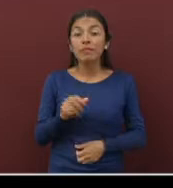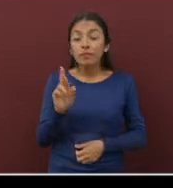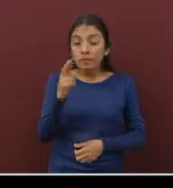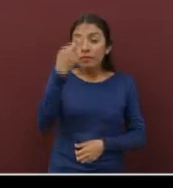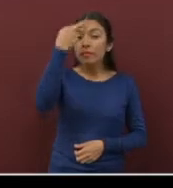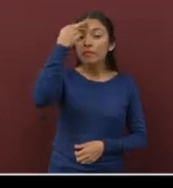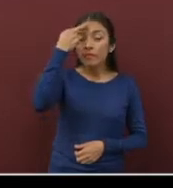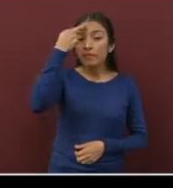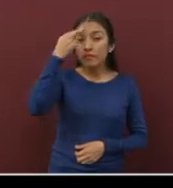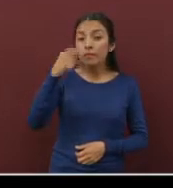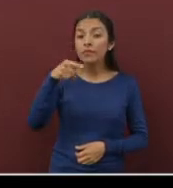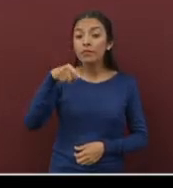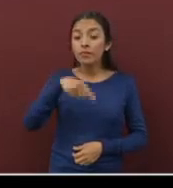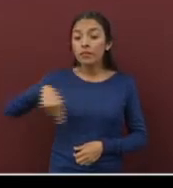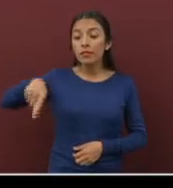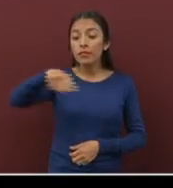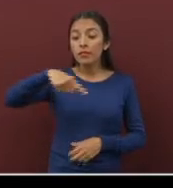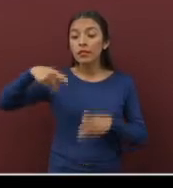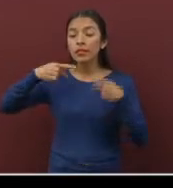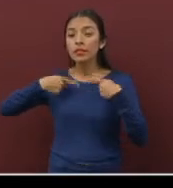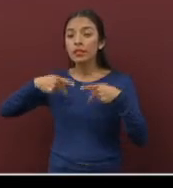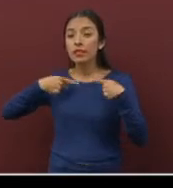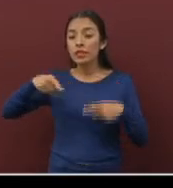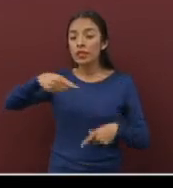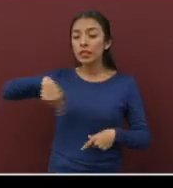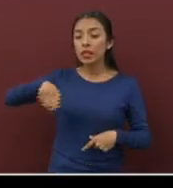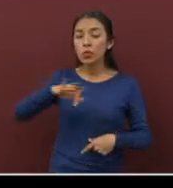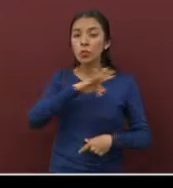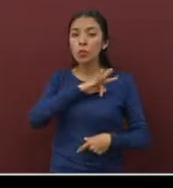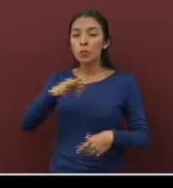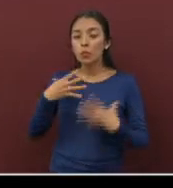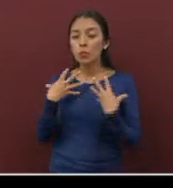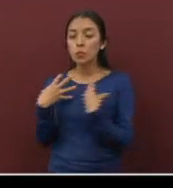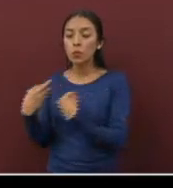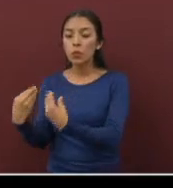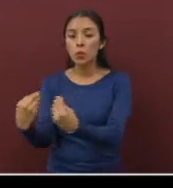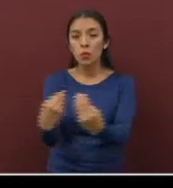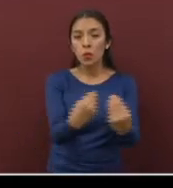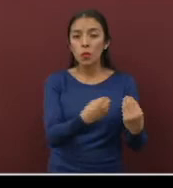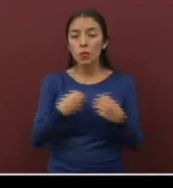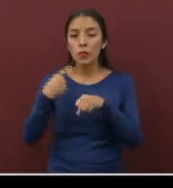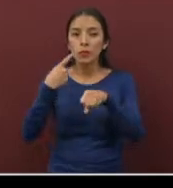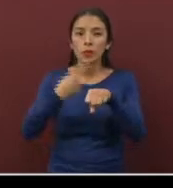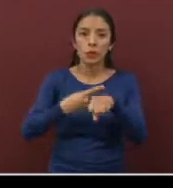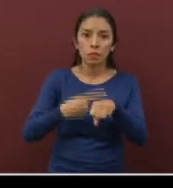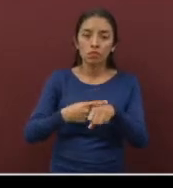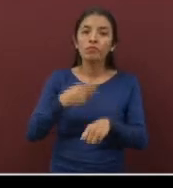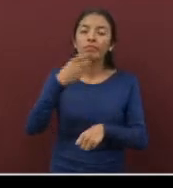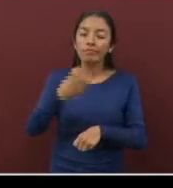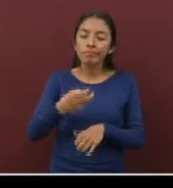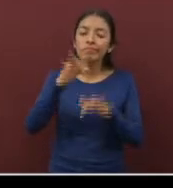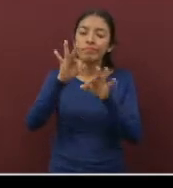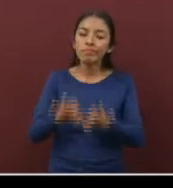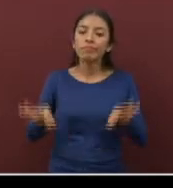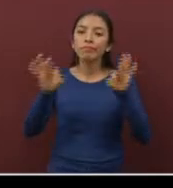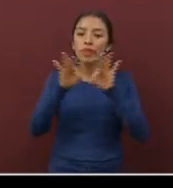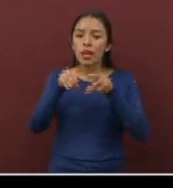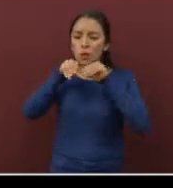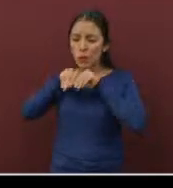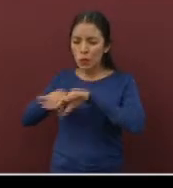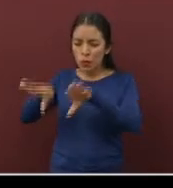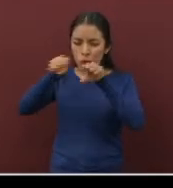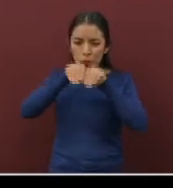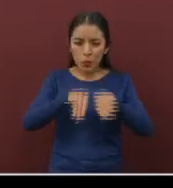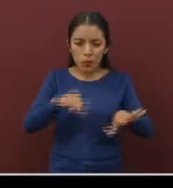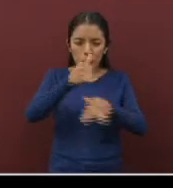son los pacientes que pueden transmitir la enfermedad a otras personas insistimos que difundan la información entre familiares